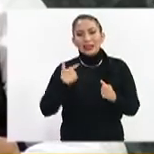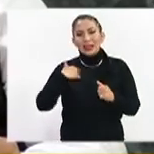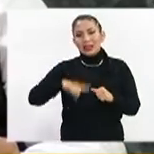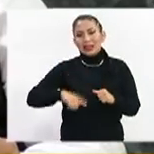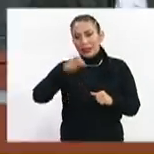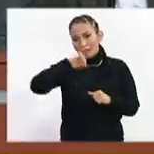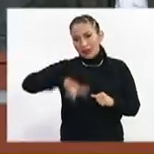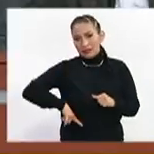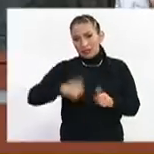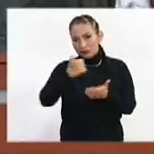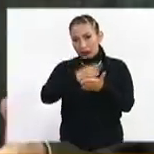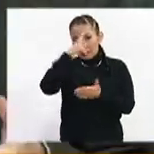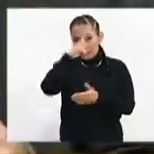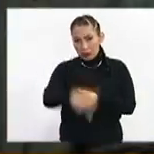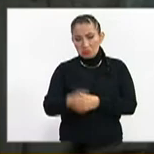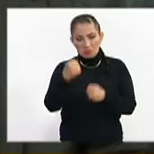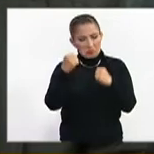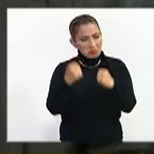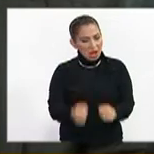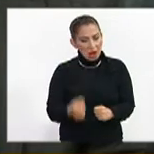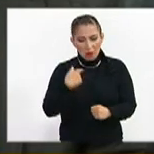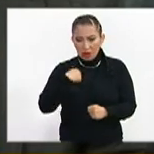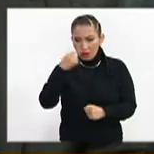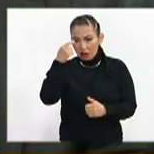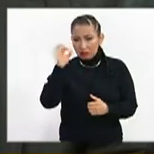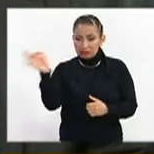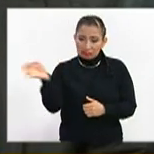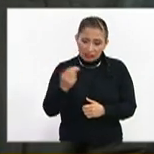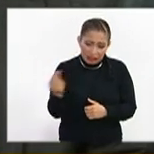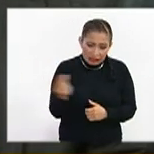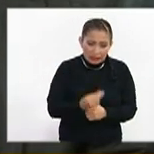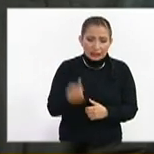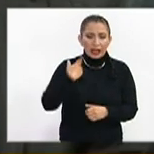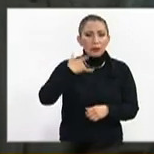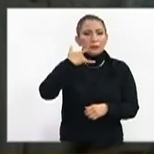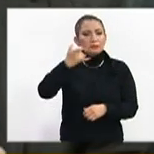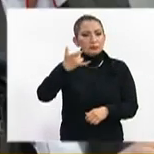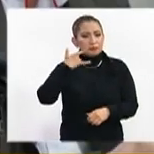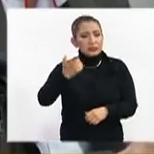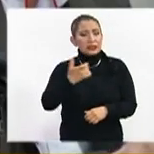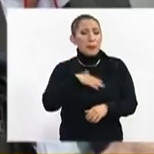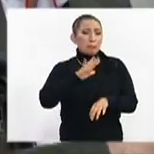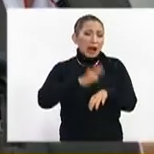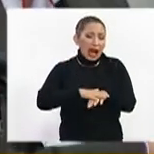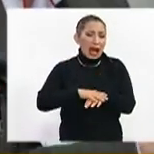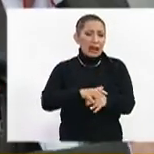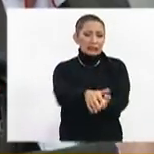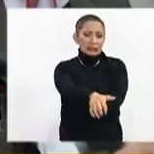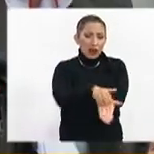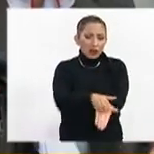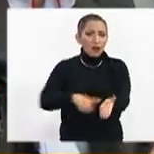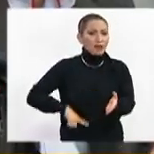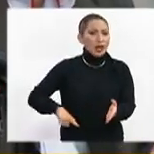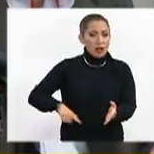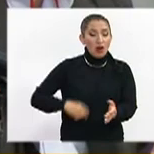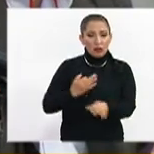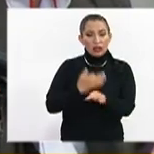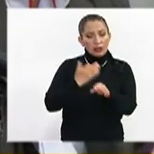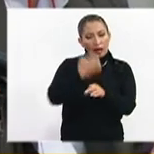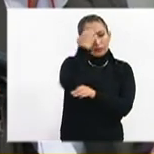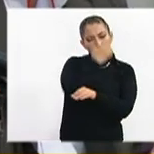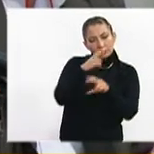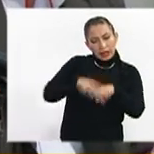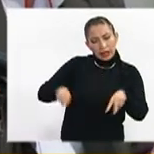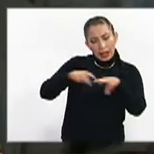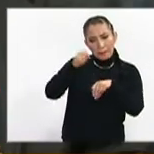Ciudad de México. Seguramente implicará un esfuerzo presupuestal adicional ahora que estamos en el proceso de